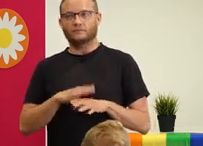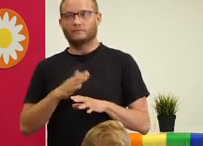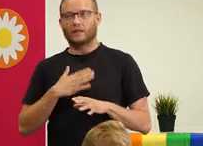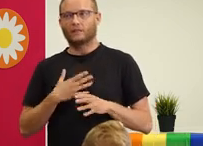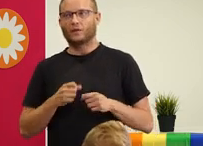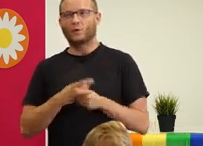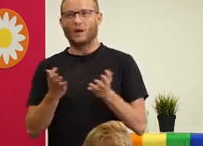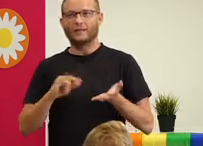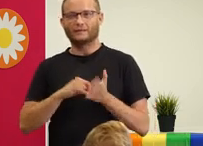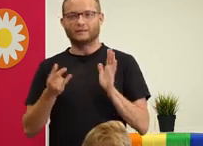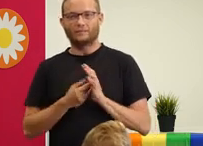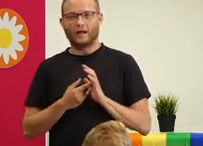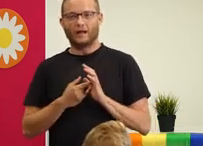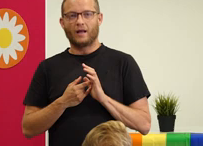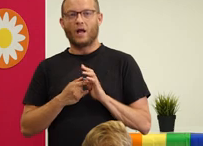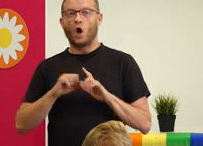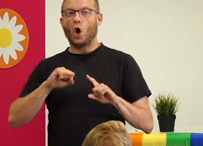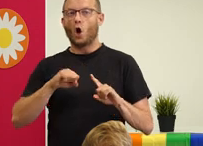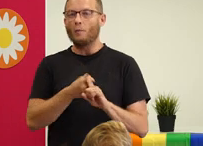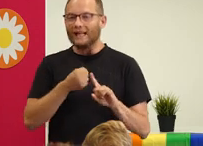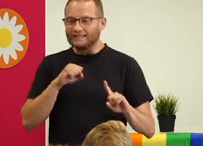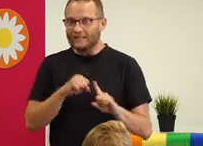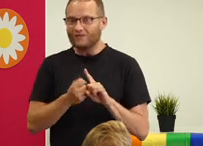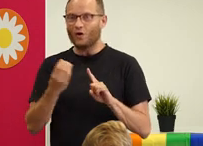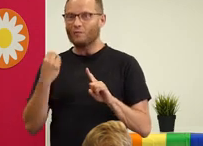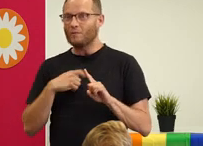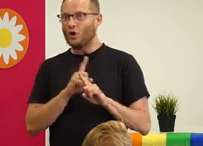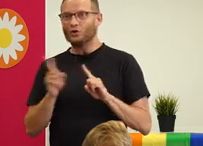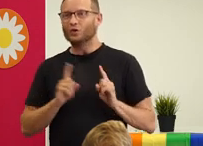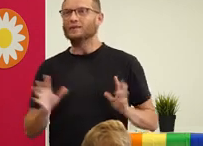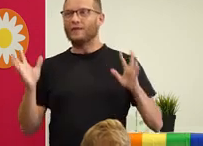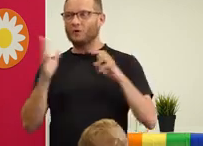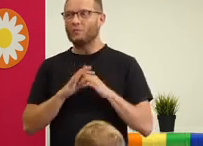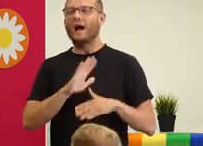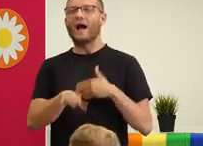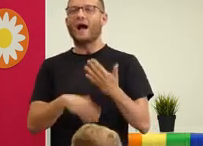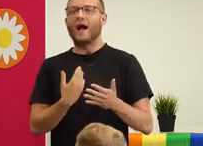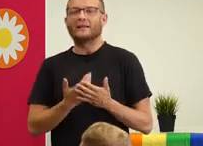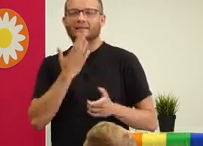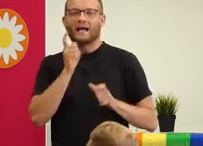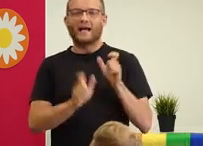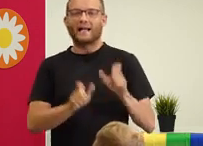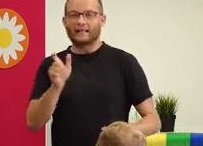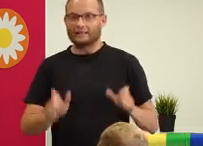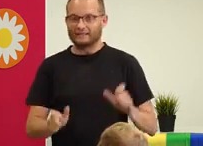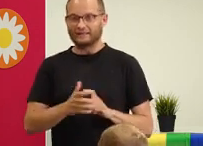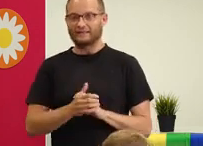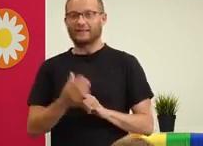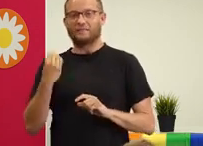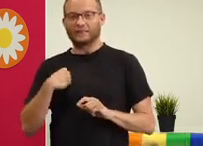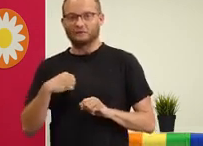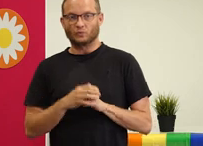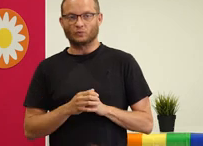cualquier sistema opresivo no se derrumbarse hasta que la gente